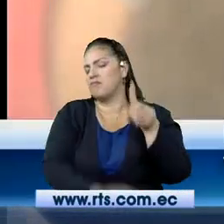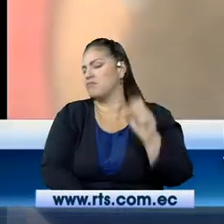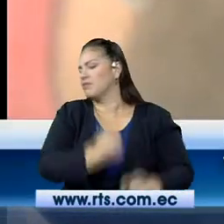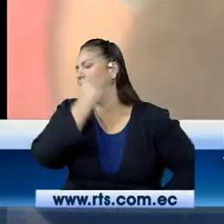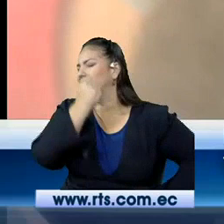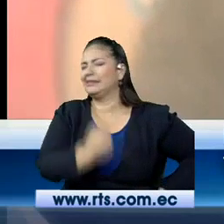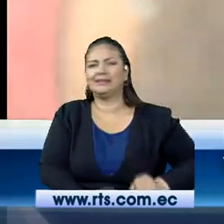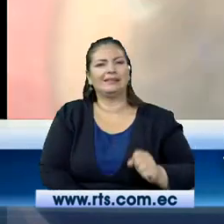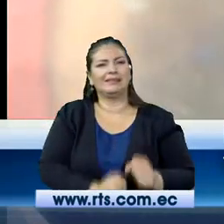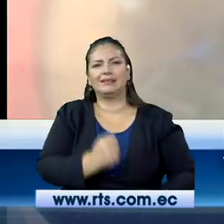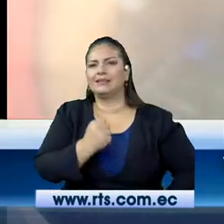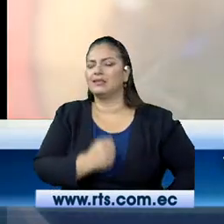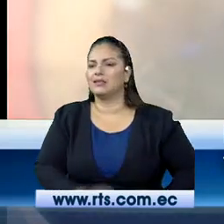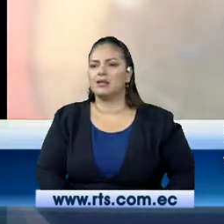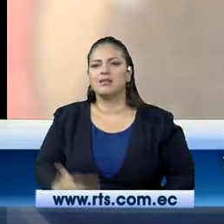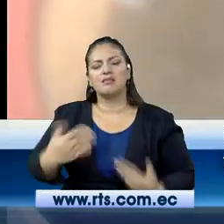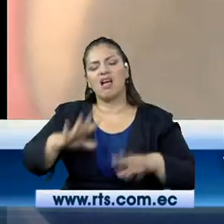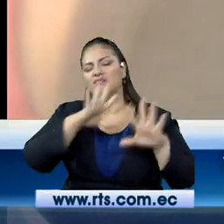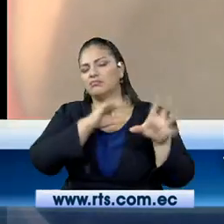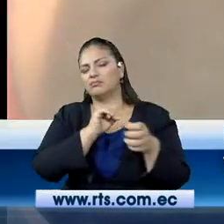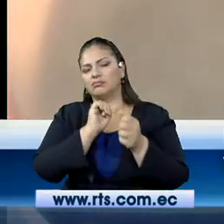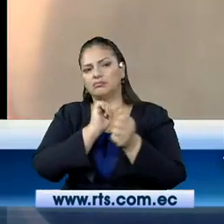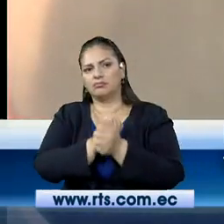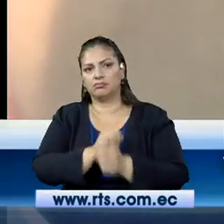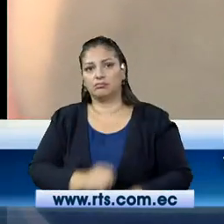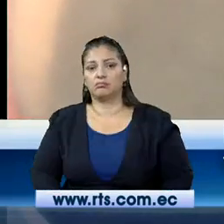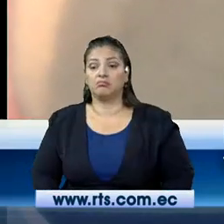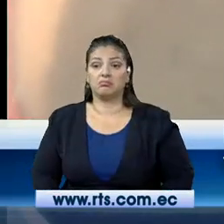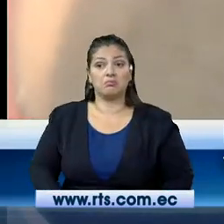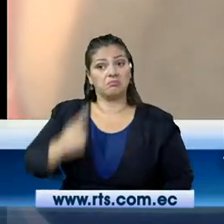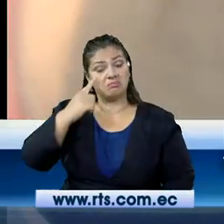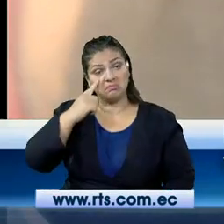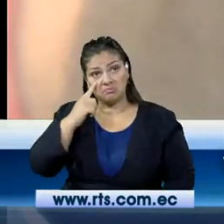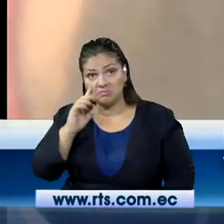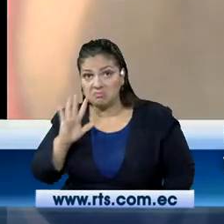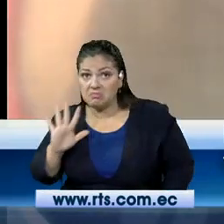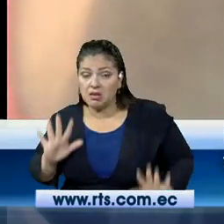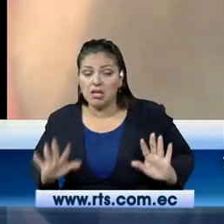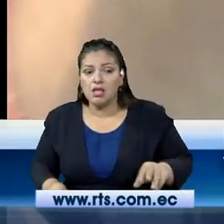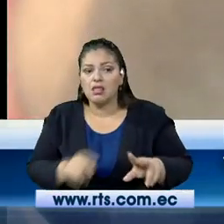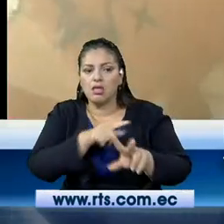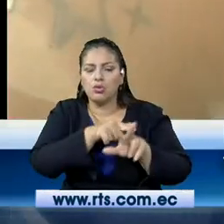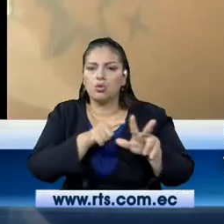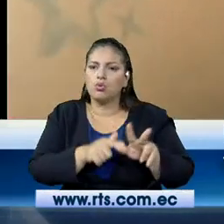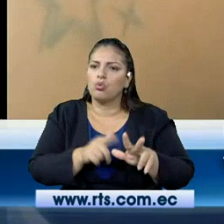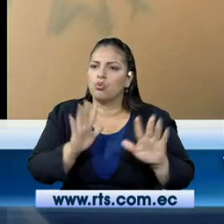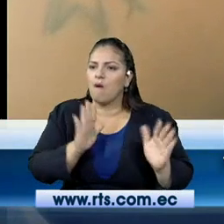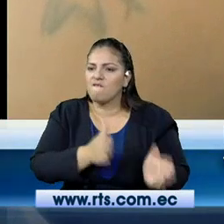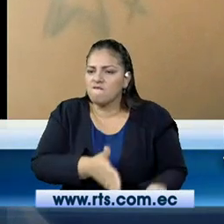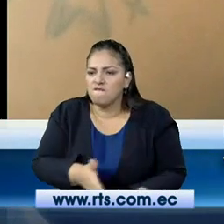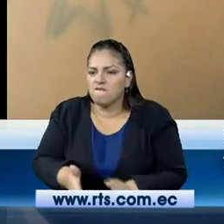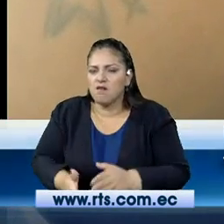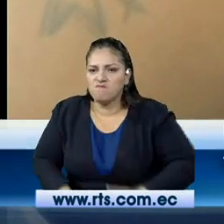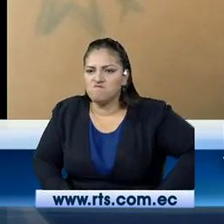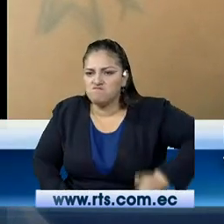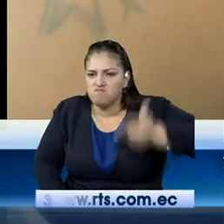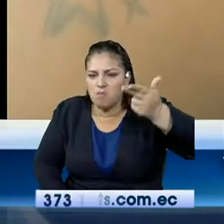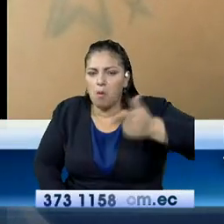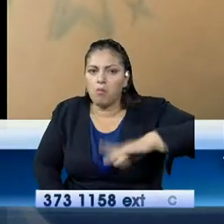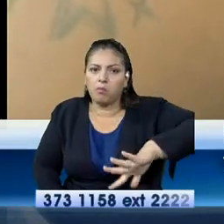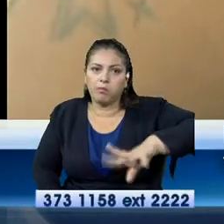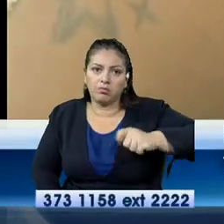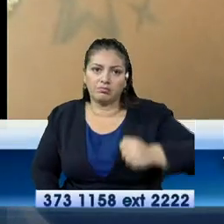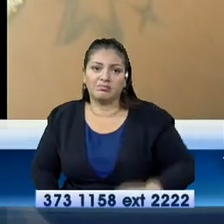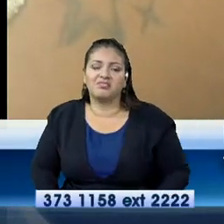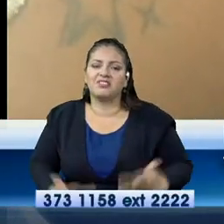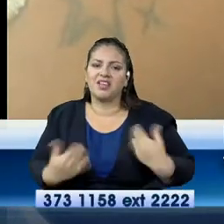Se presume que los tipos estaban por cometer un robo en la zona donde fueron detenidos. Sin embargo, ahora quedaron a órdenes del